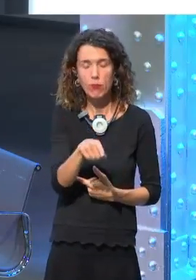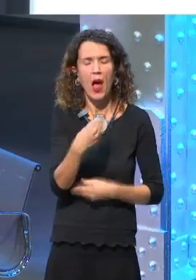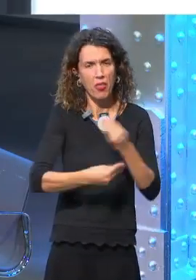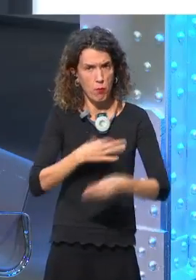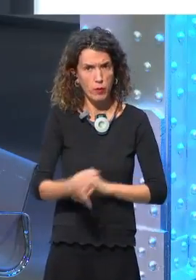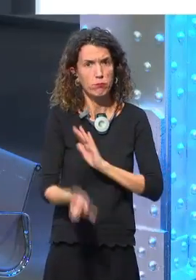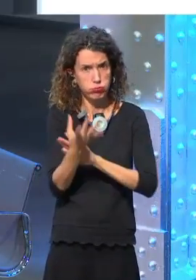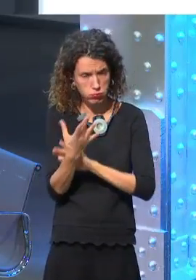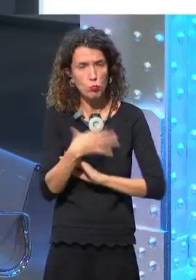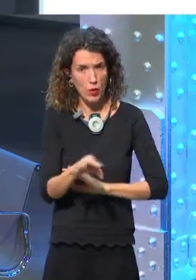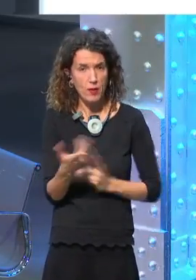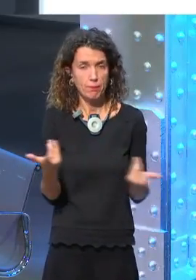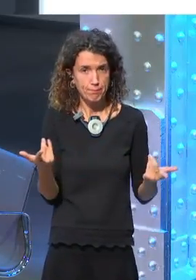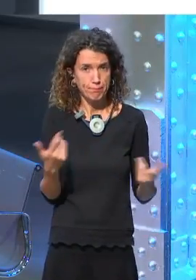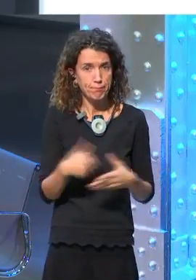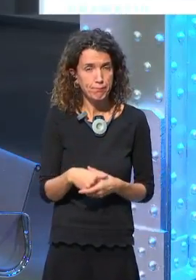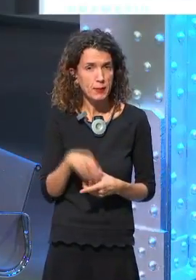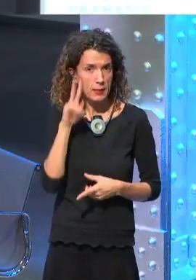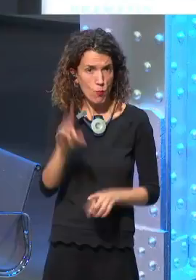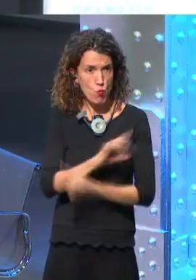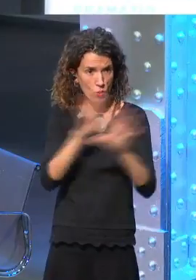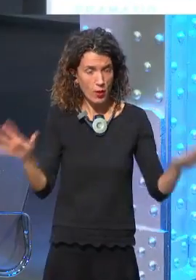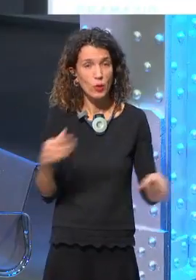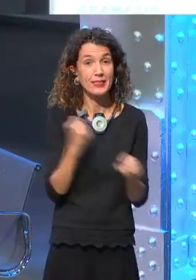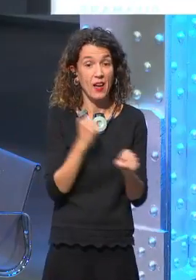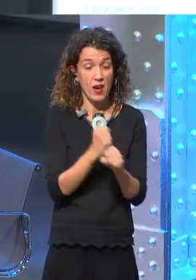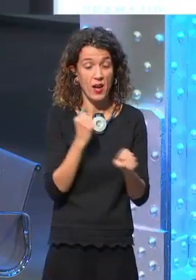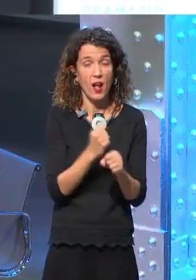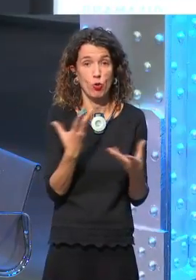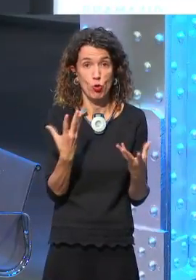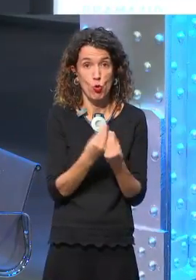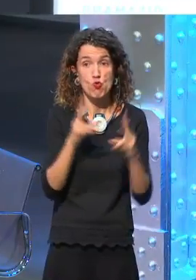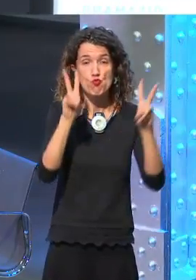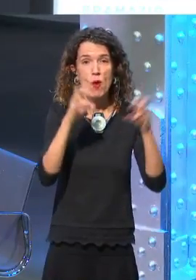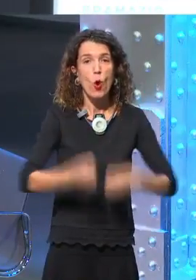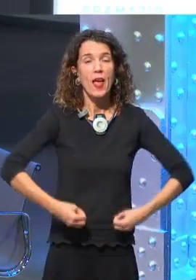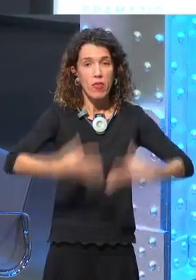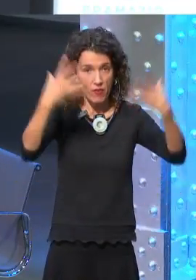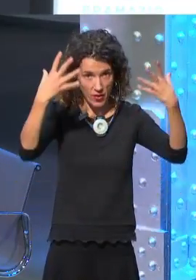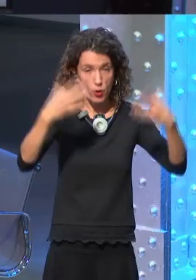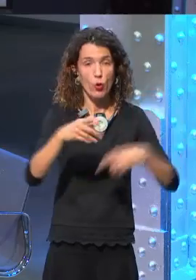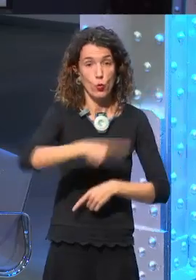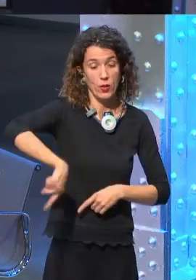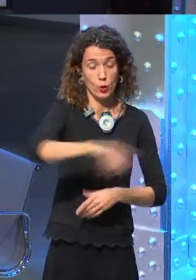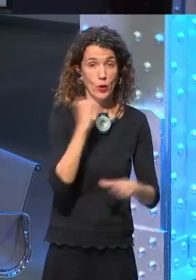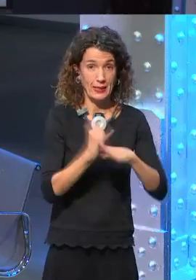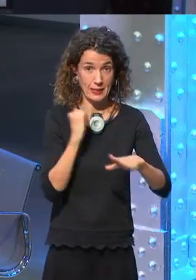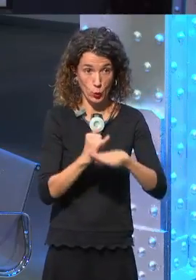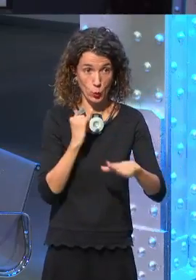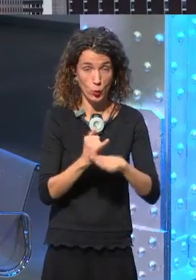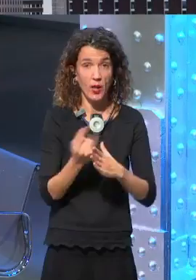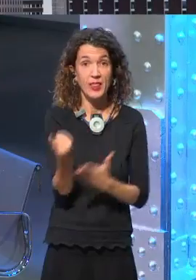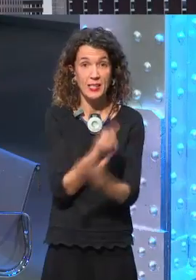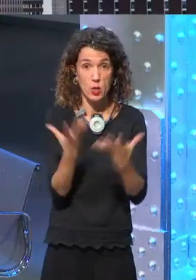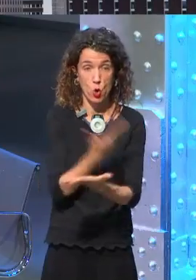para daros un contrapunto a lo que he dicho. Estamos trabajando en el nuevo edificio de nuestro instituto. Es un